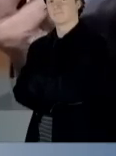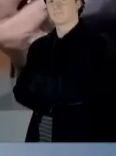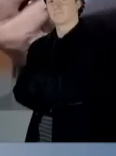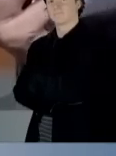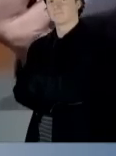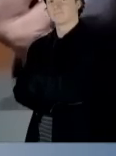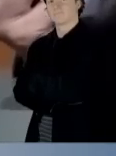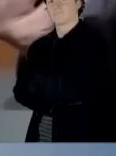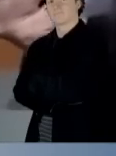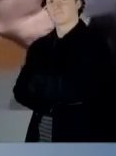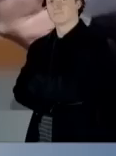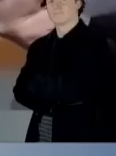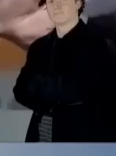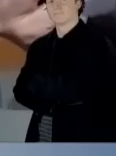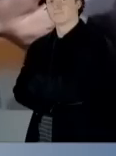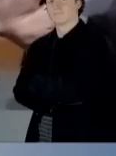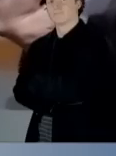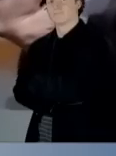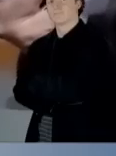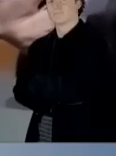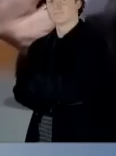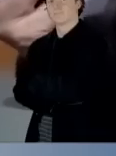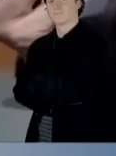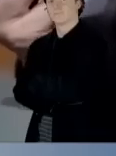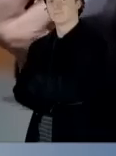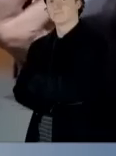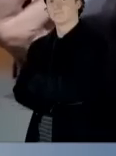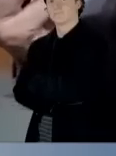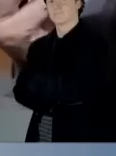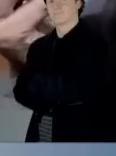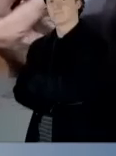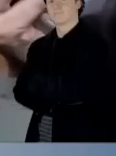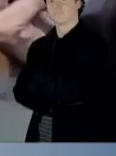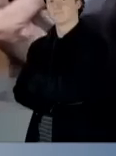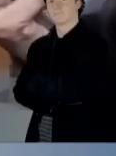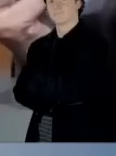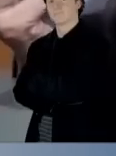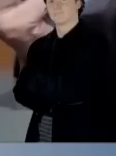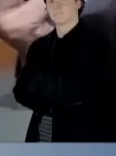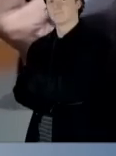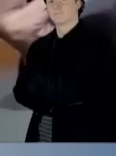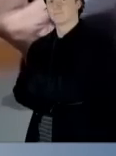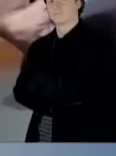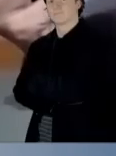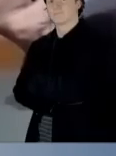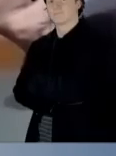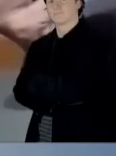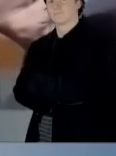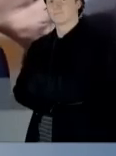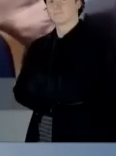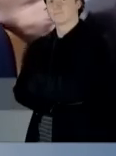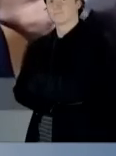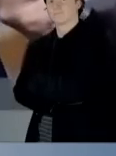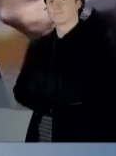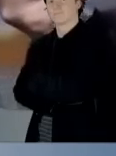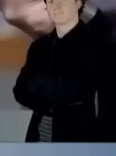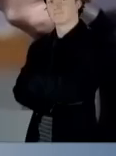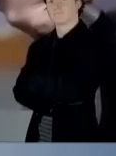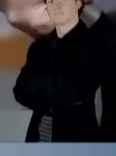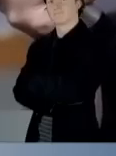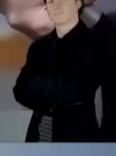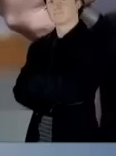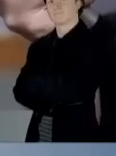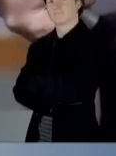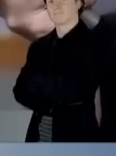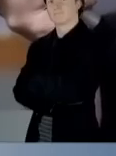cuente con solo una versión de La Historia sin embargo la ministra vocera de gobierno Camila Vallejo sostuvo que se trata de una invitación no una obligación